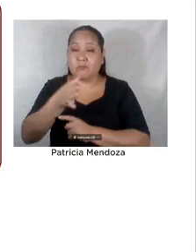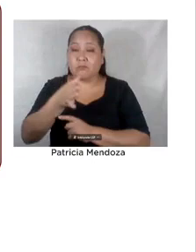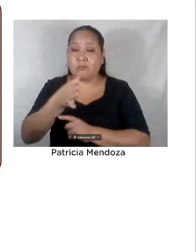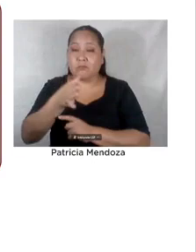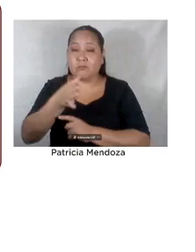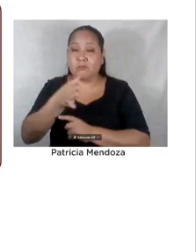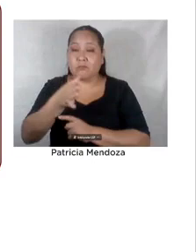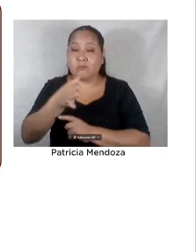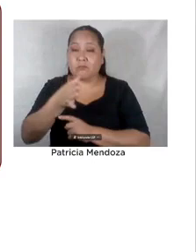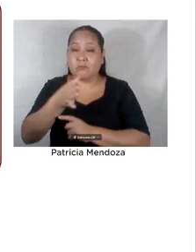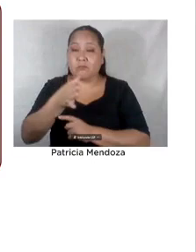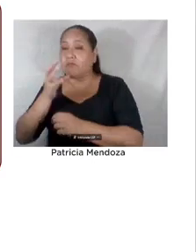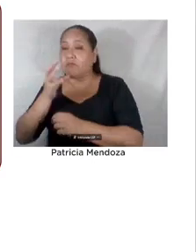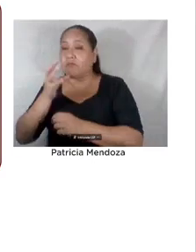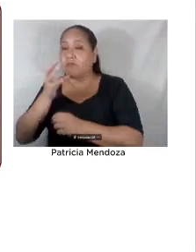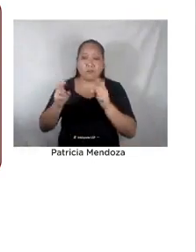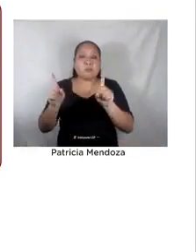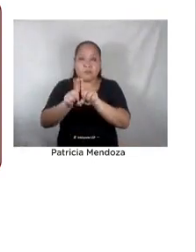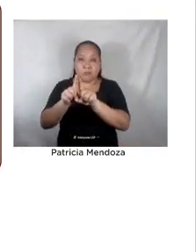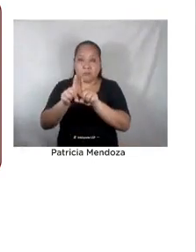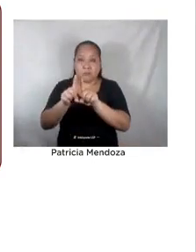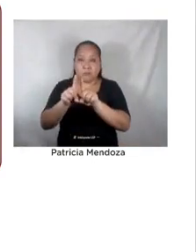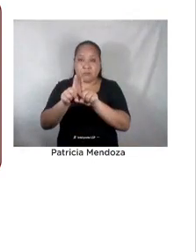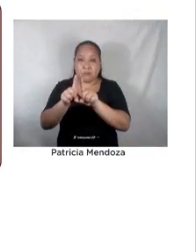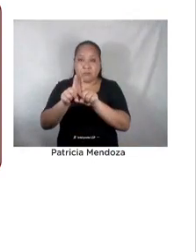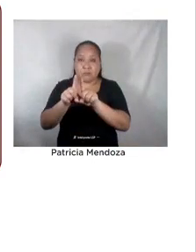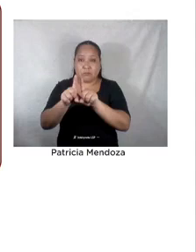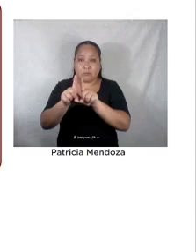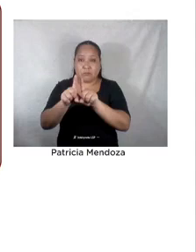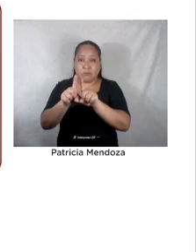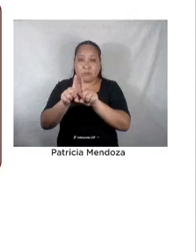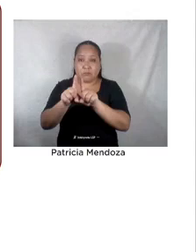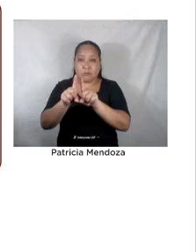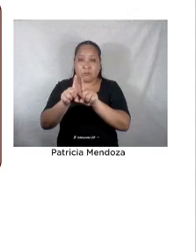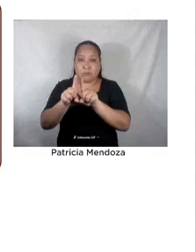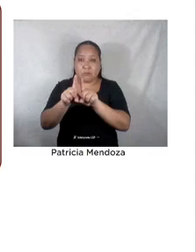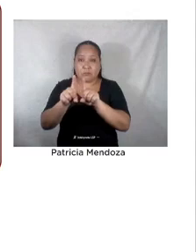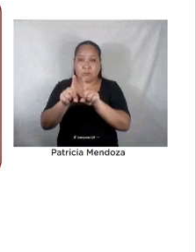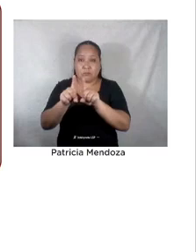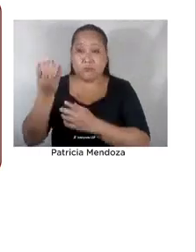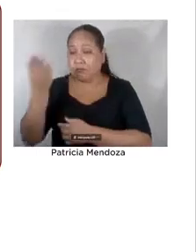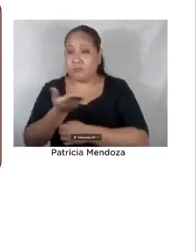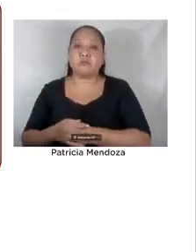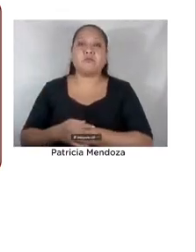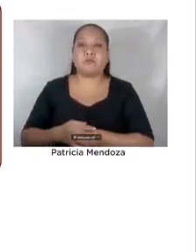identificar también que algunas de estas situaciones han estado llegando